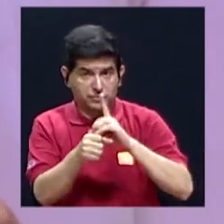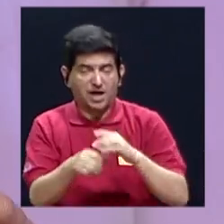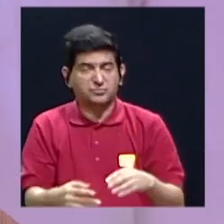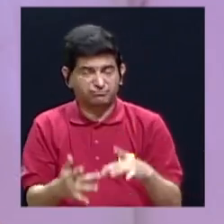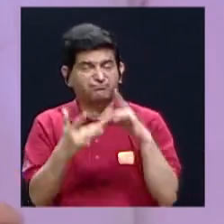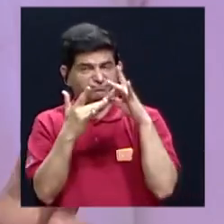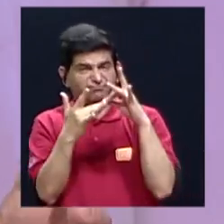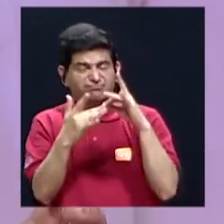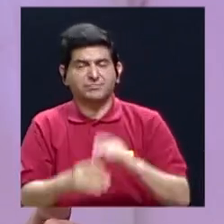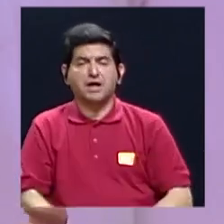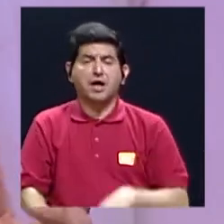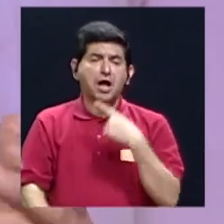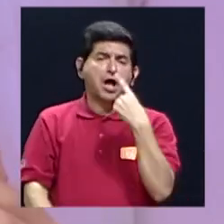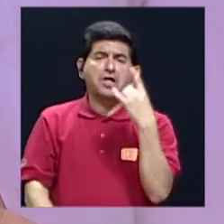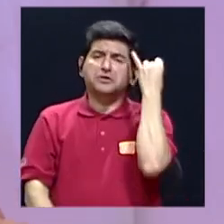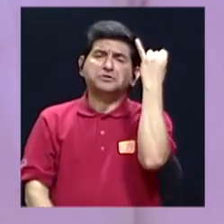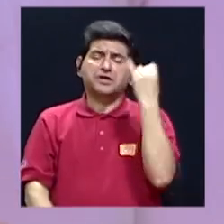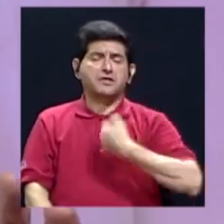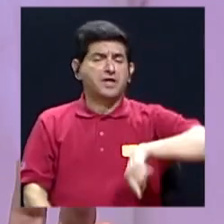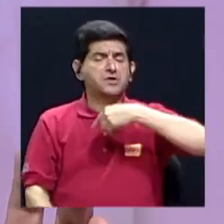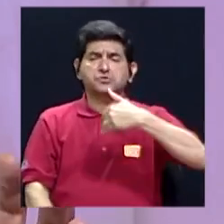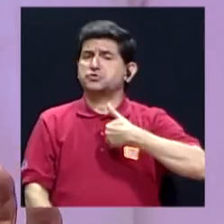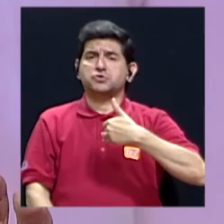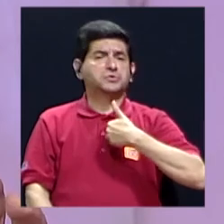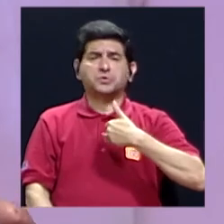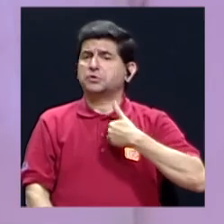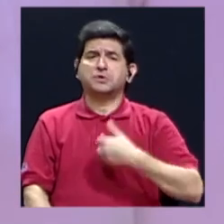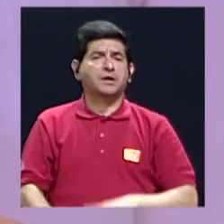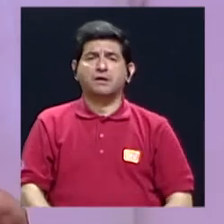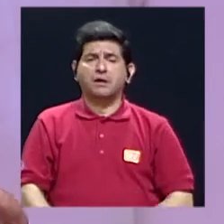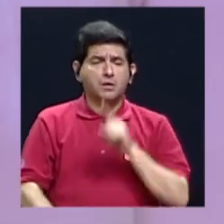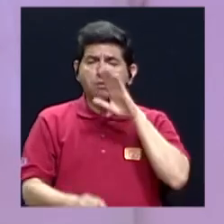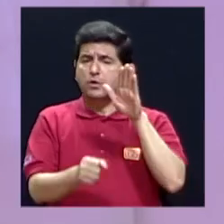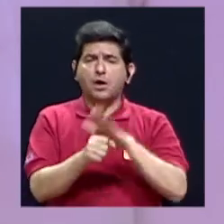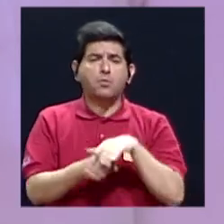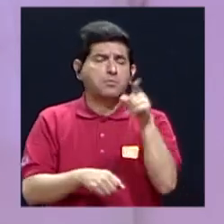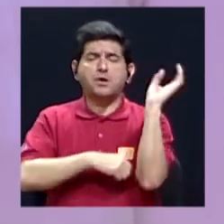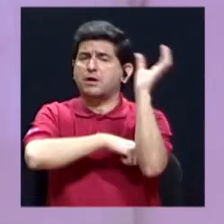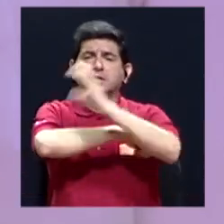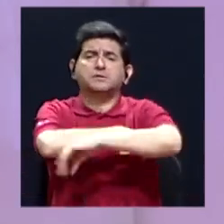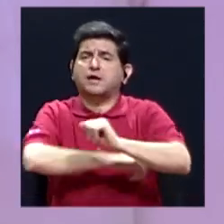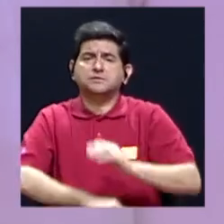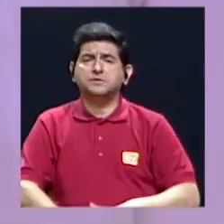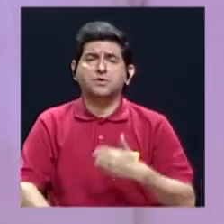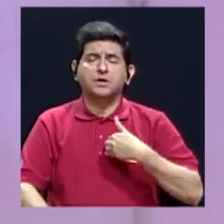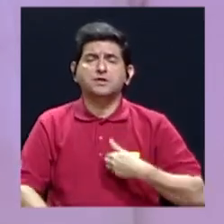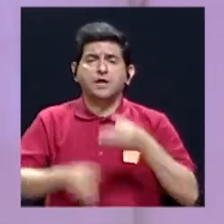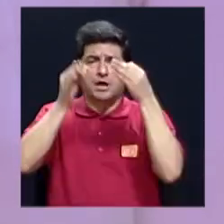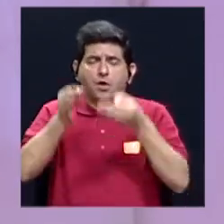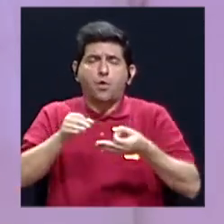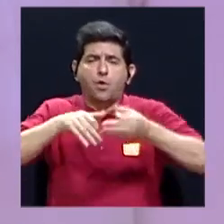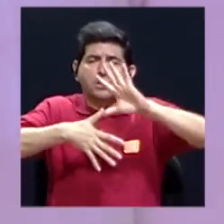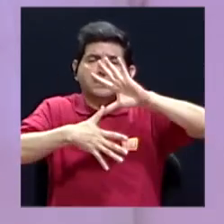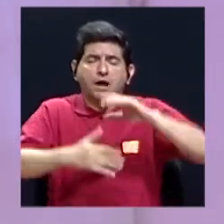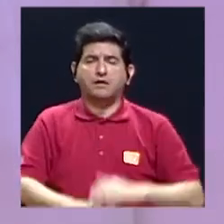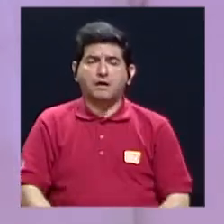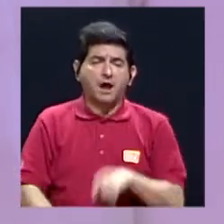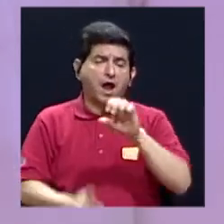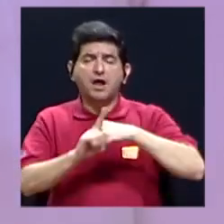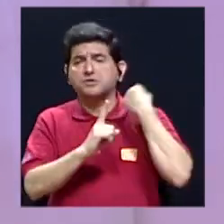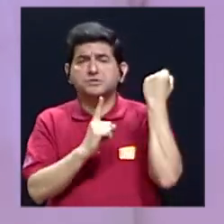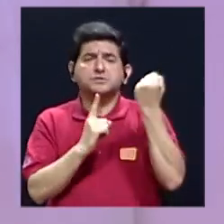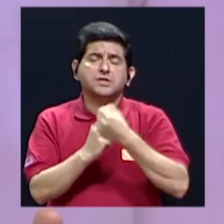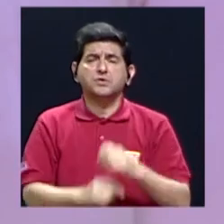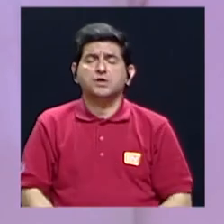fundamentalmente, argumentan que nosotros no tenemos que cumplir con la condena de la Corte Interamericana porque eso es una